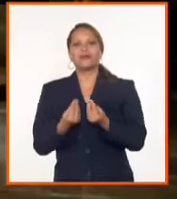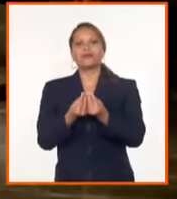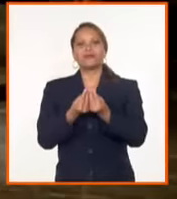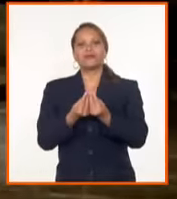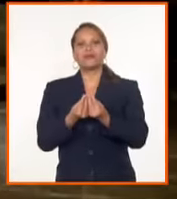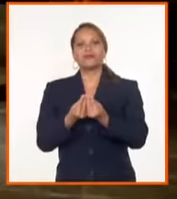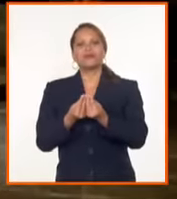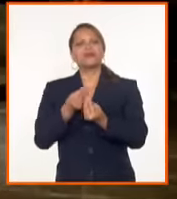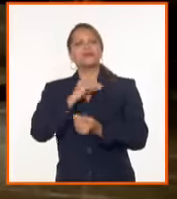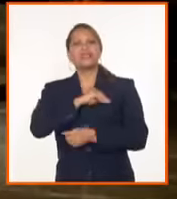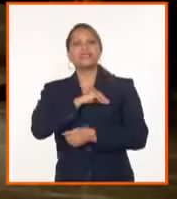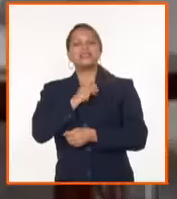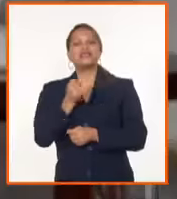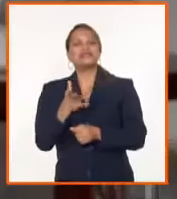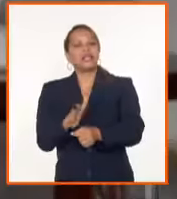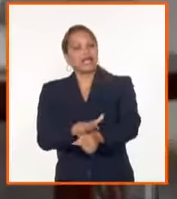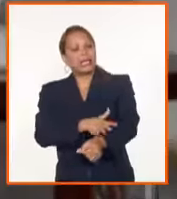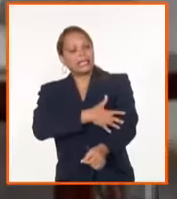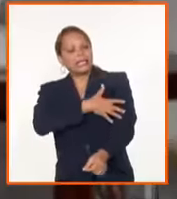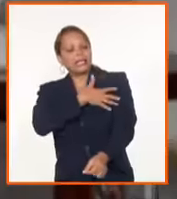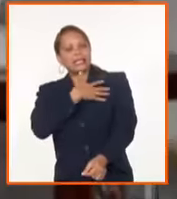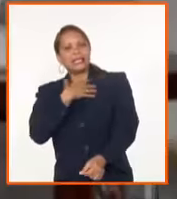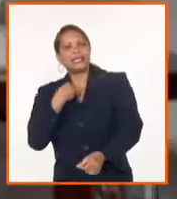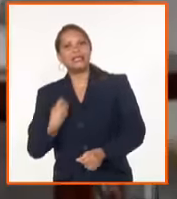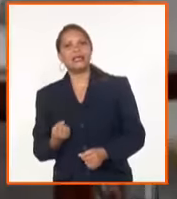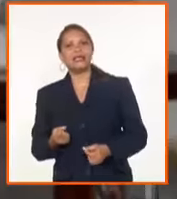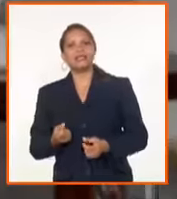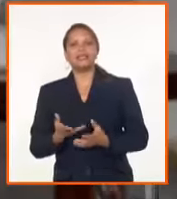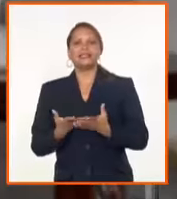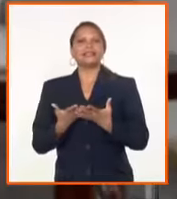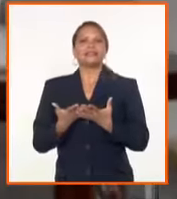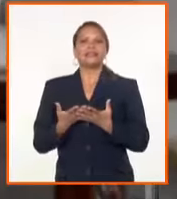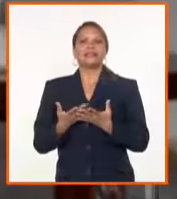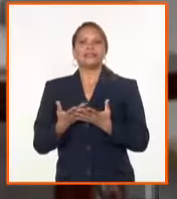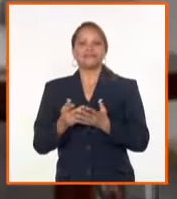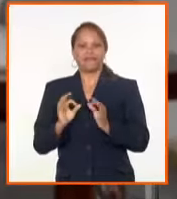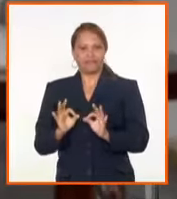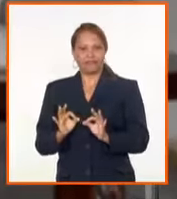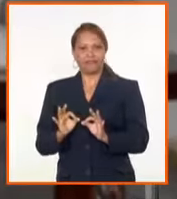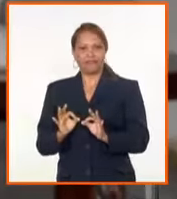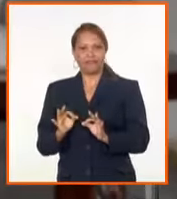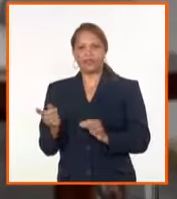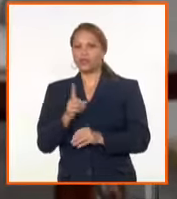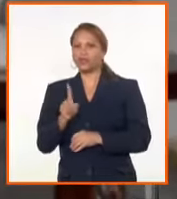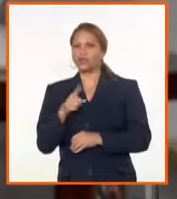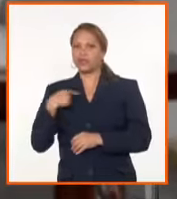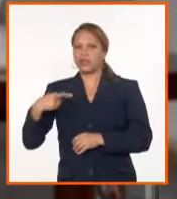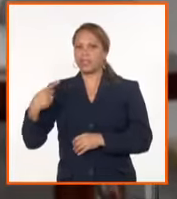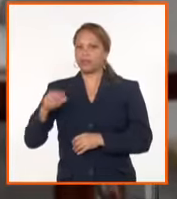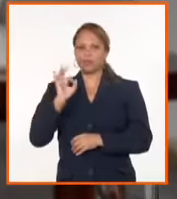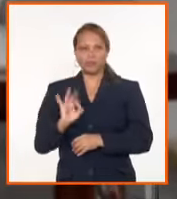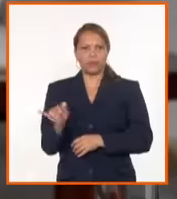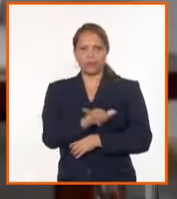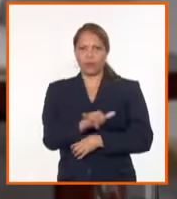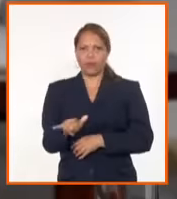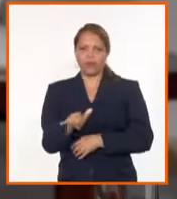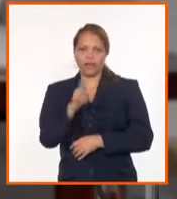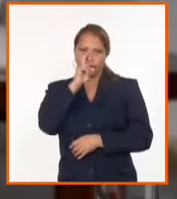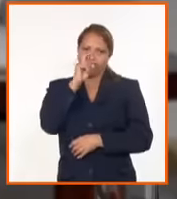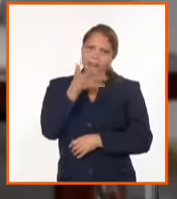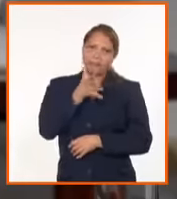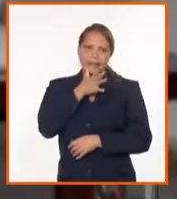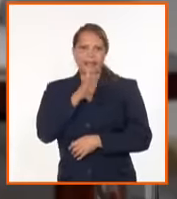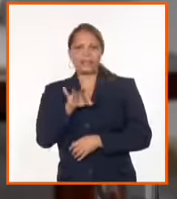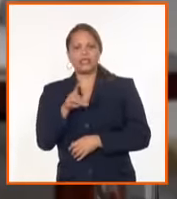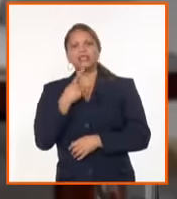usted como una energía que le va inundando? Honestamente, porque somos de la misma generación, y yo he dicho, a mí el